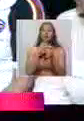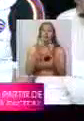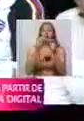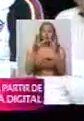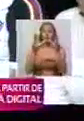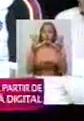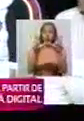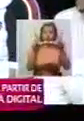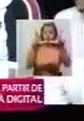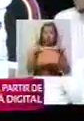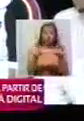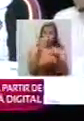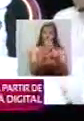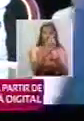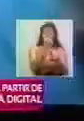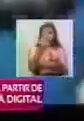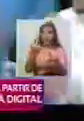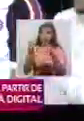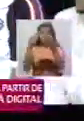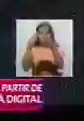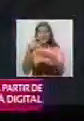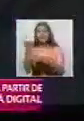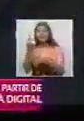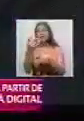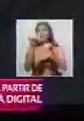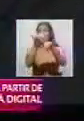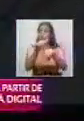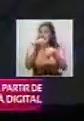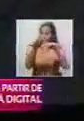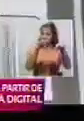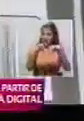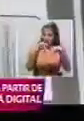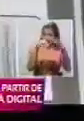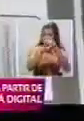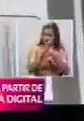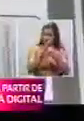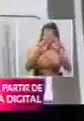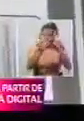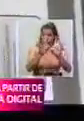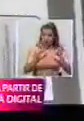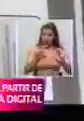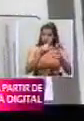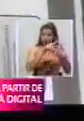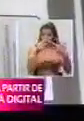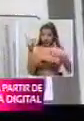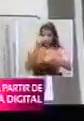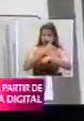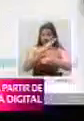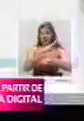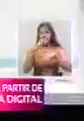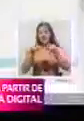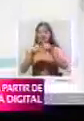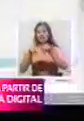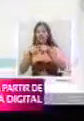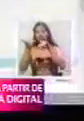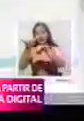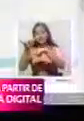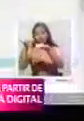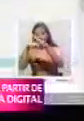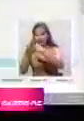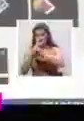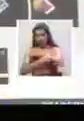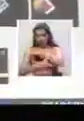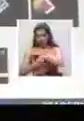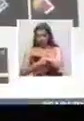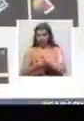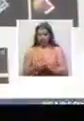certificado de participación a cada afiliado, siempre y cuando se mantengan activos en el portal de Internet los tres días y además estén dentro del